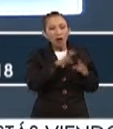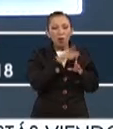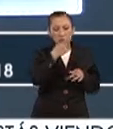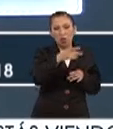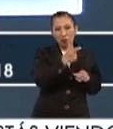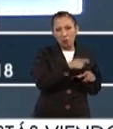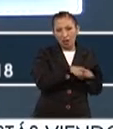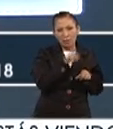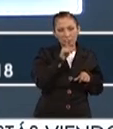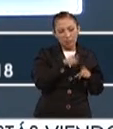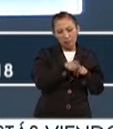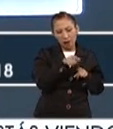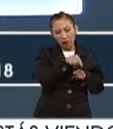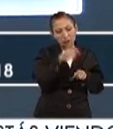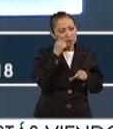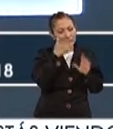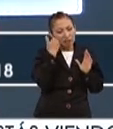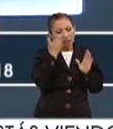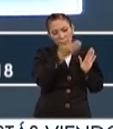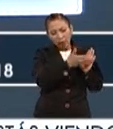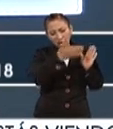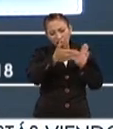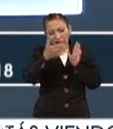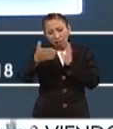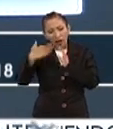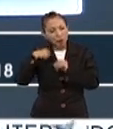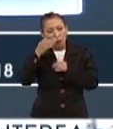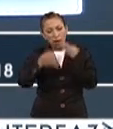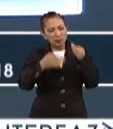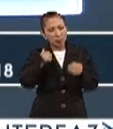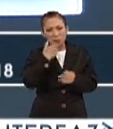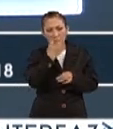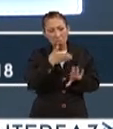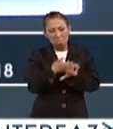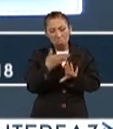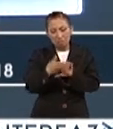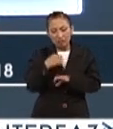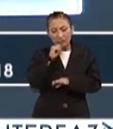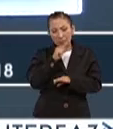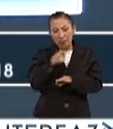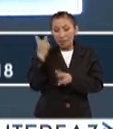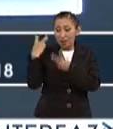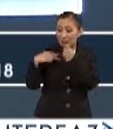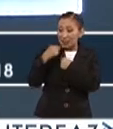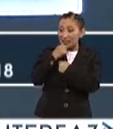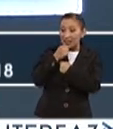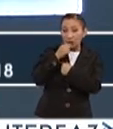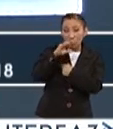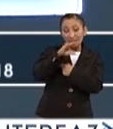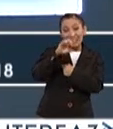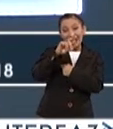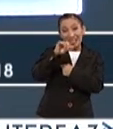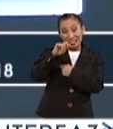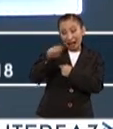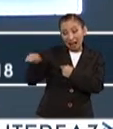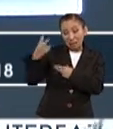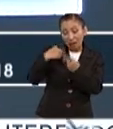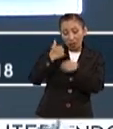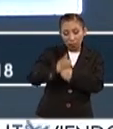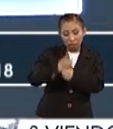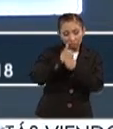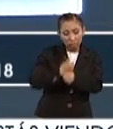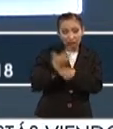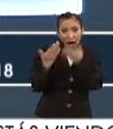él durante todas sus etapas no lo aceptaban. Entonces también he visto cuando llegan niños al CEDAT, cómo han sufrido, llegan